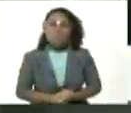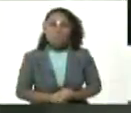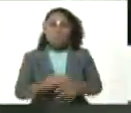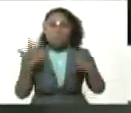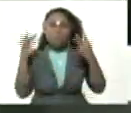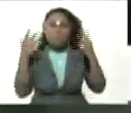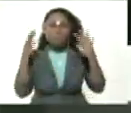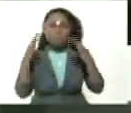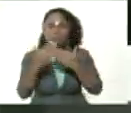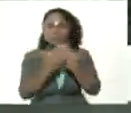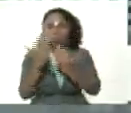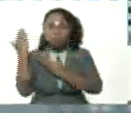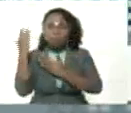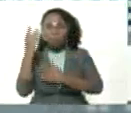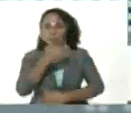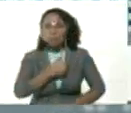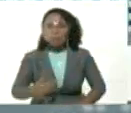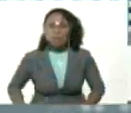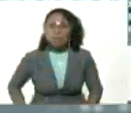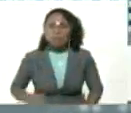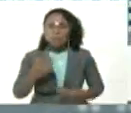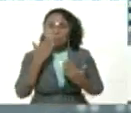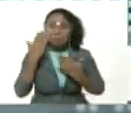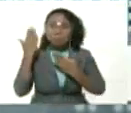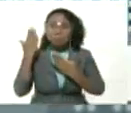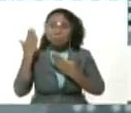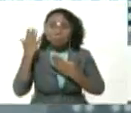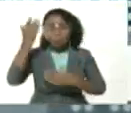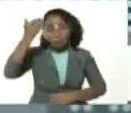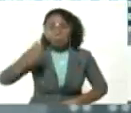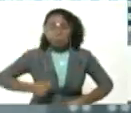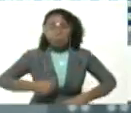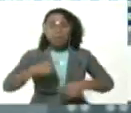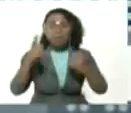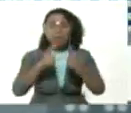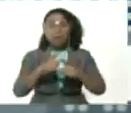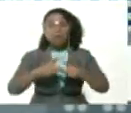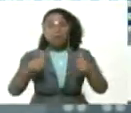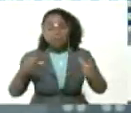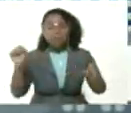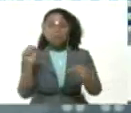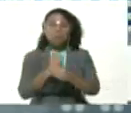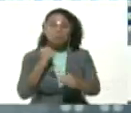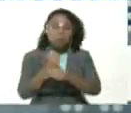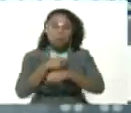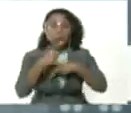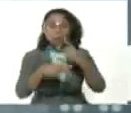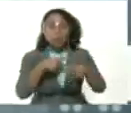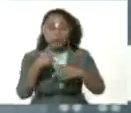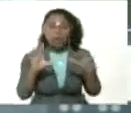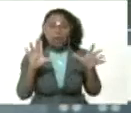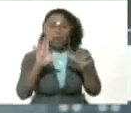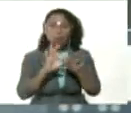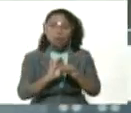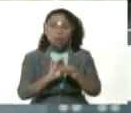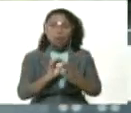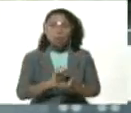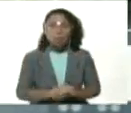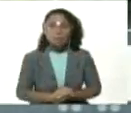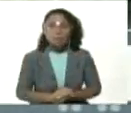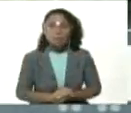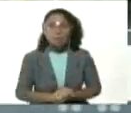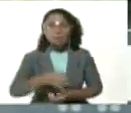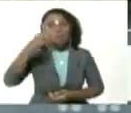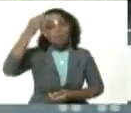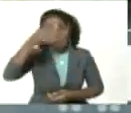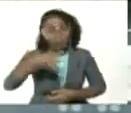Adelante, presidente. Qué imágenes tan buenas, ¿vale? Crecer, trabajar, producir, articular,